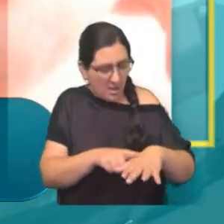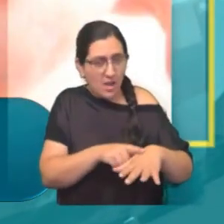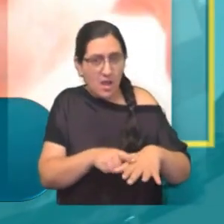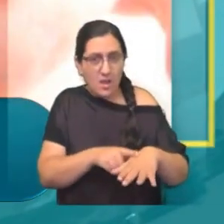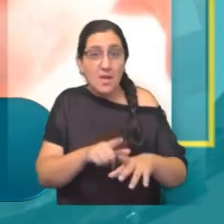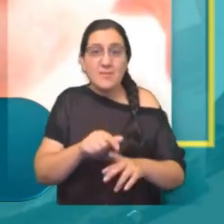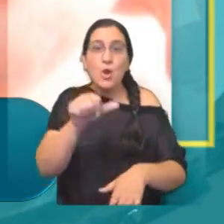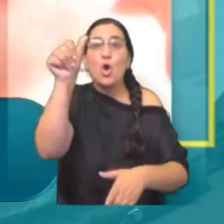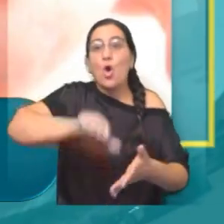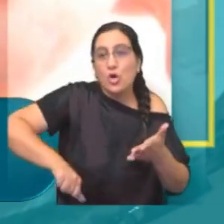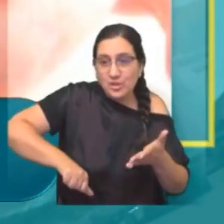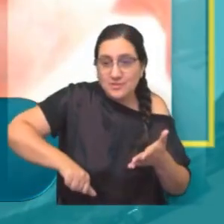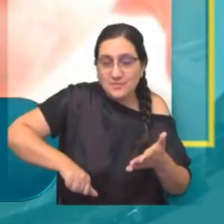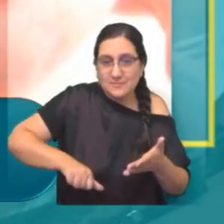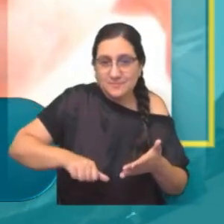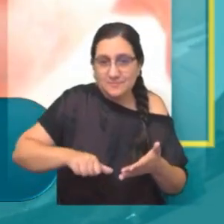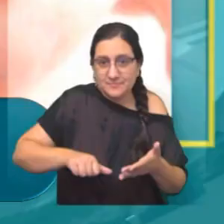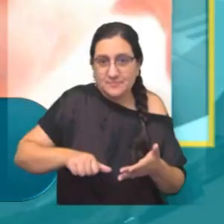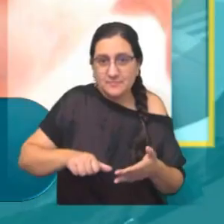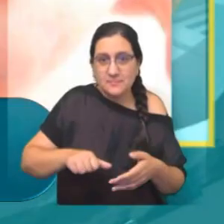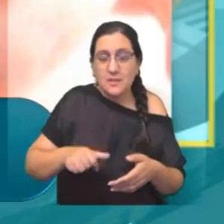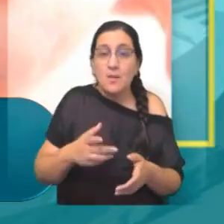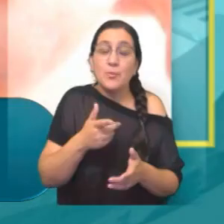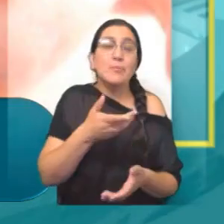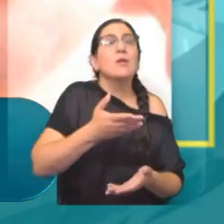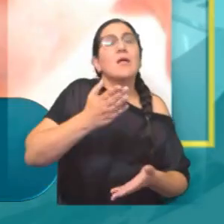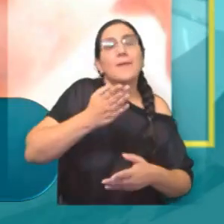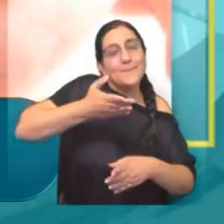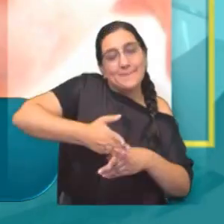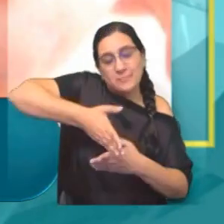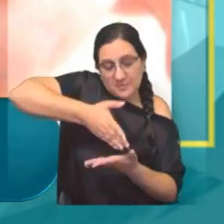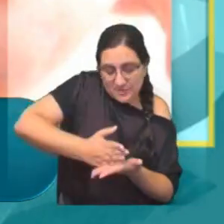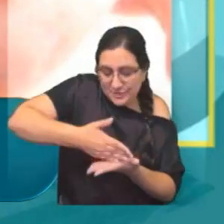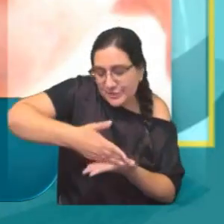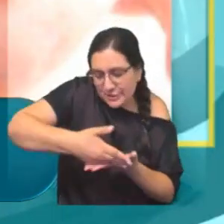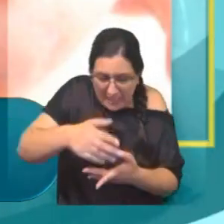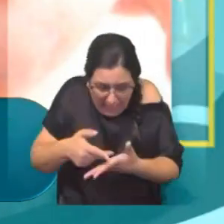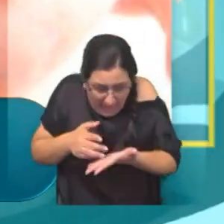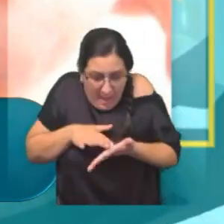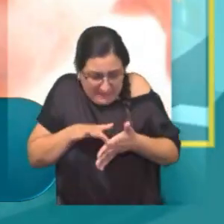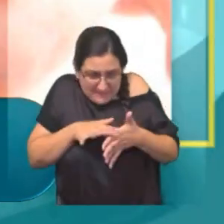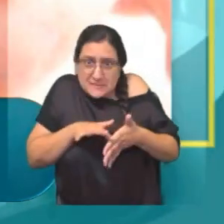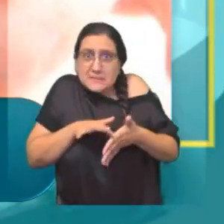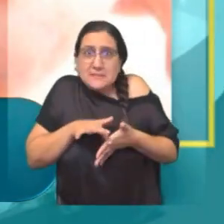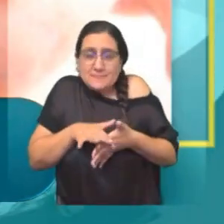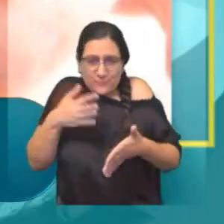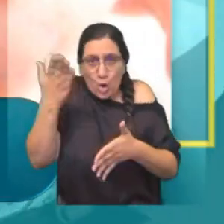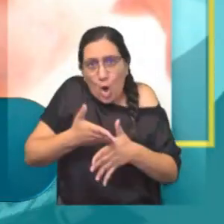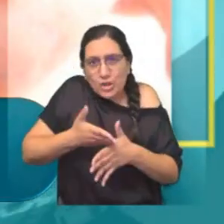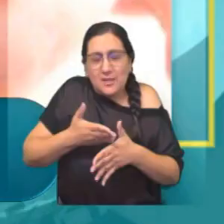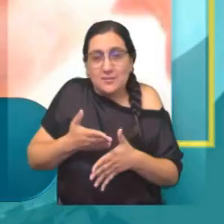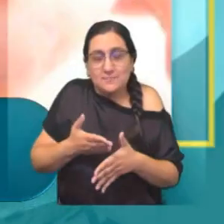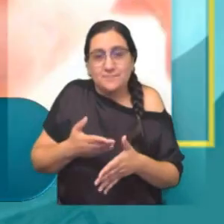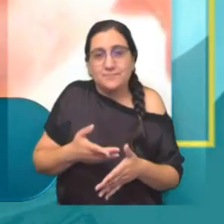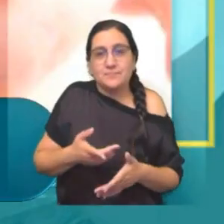cortes, bueno, esto también muy común. Cortes de cocina, por ejemplo, cocinando, Nada, en estos casos, obviamente,